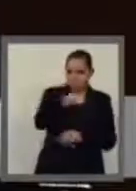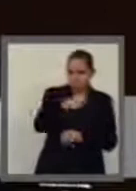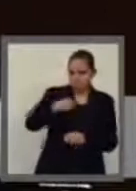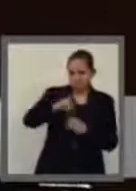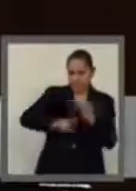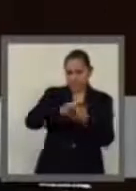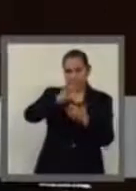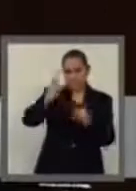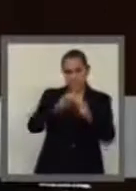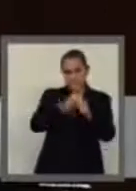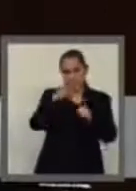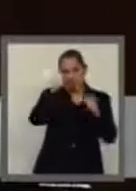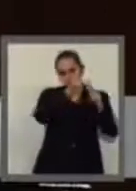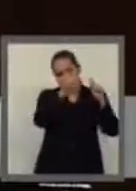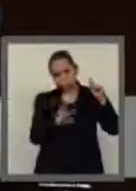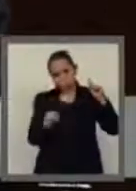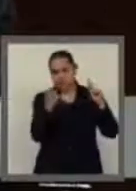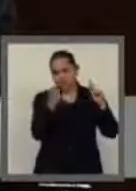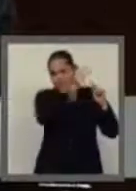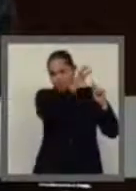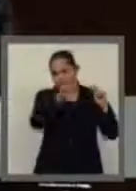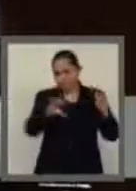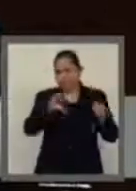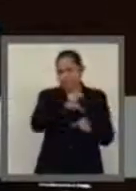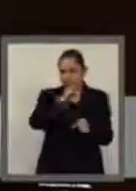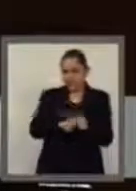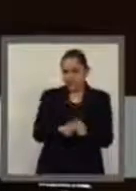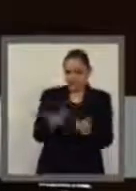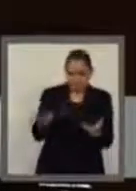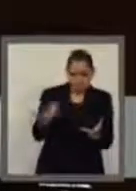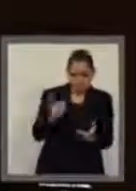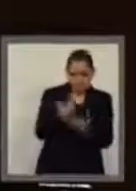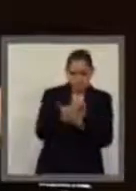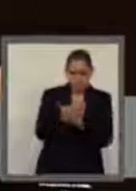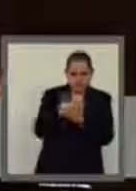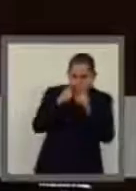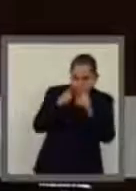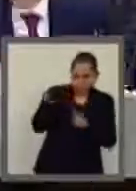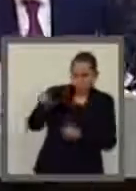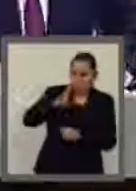Federal de Zonas Económicas Especiales? Quedo atento a sus respuestas.